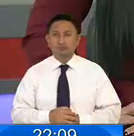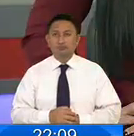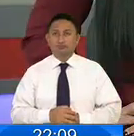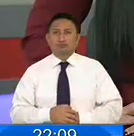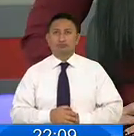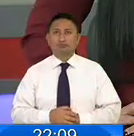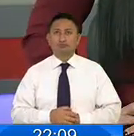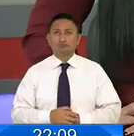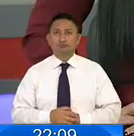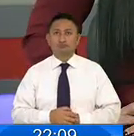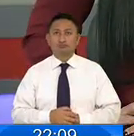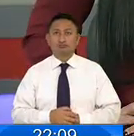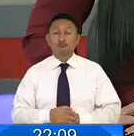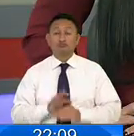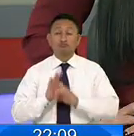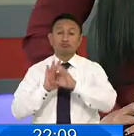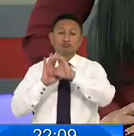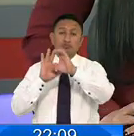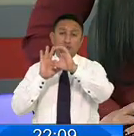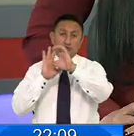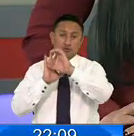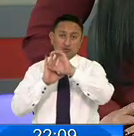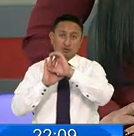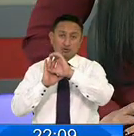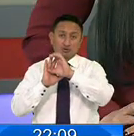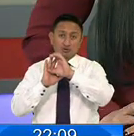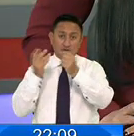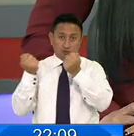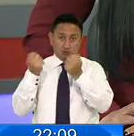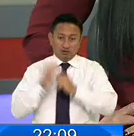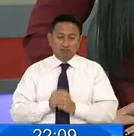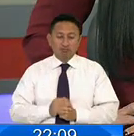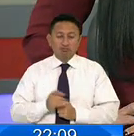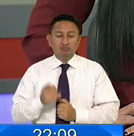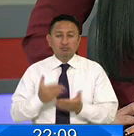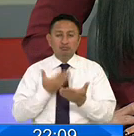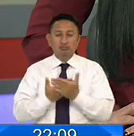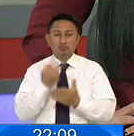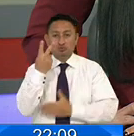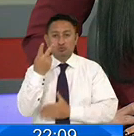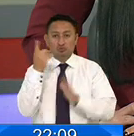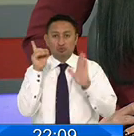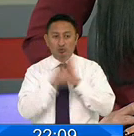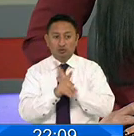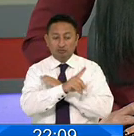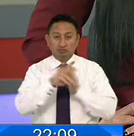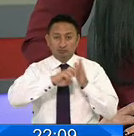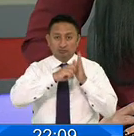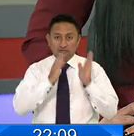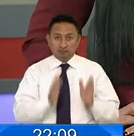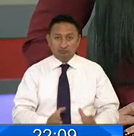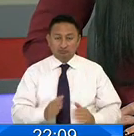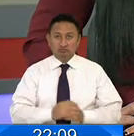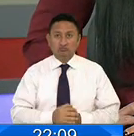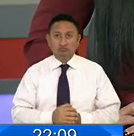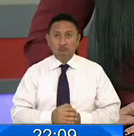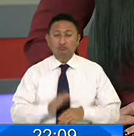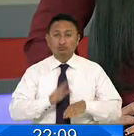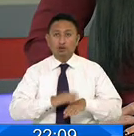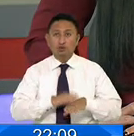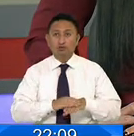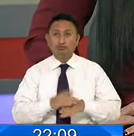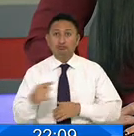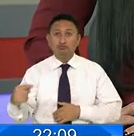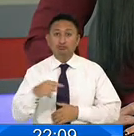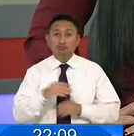El Consejo de Participación Ciudadana y Control Social presentó dos denuncias en la Contraloría General del Estado por presunto